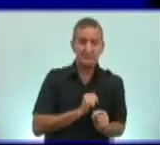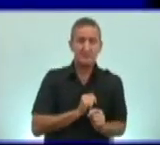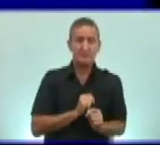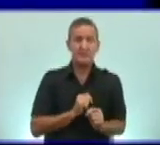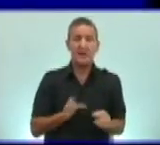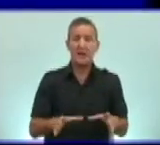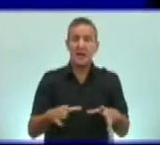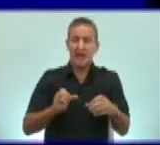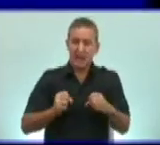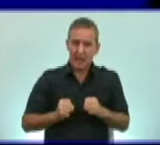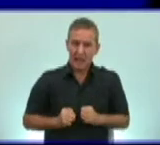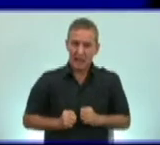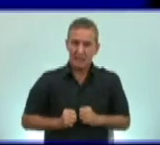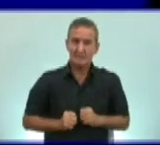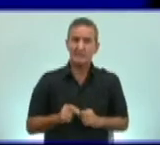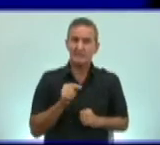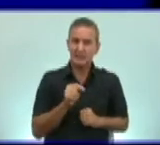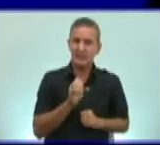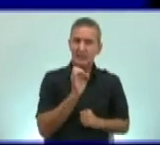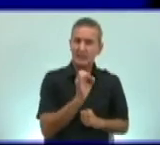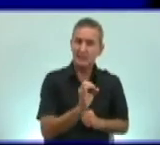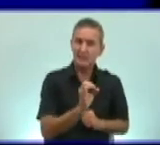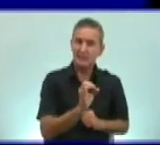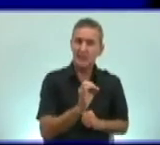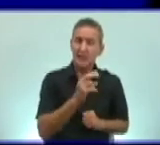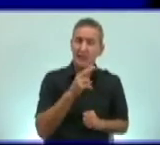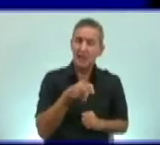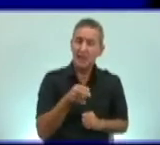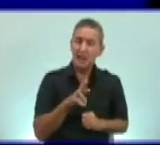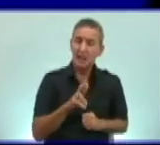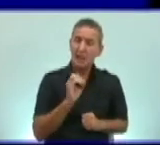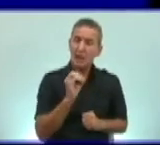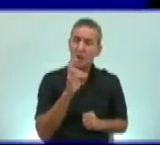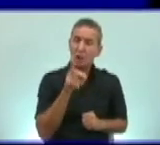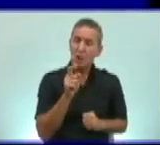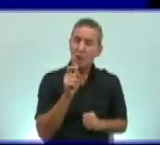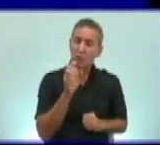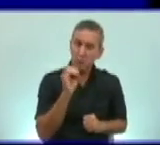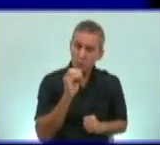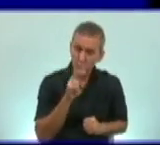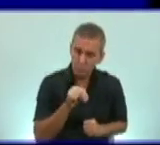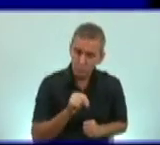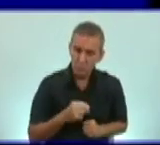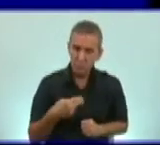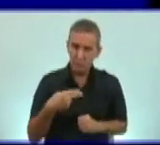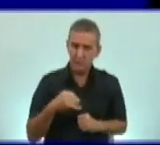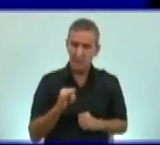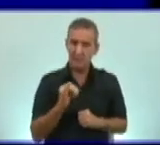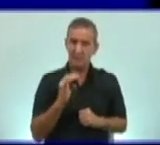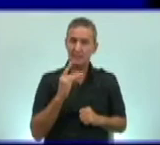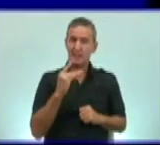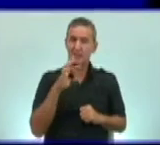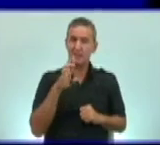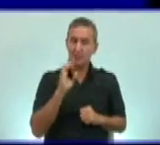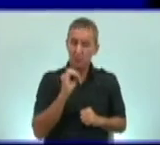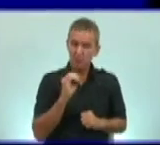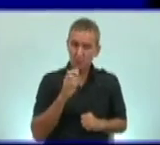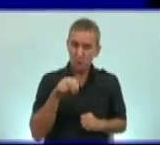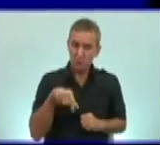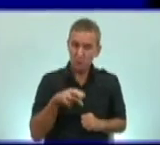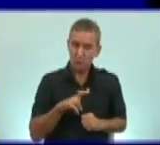aceptar este protón hidrógeno. Y finalmente tenemos lo siguiente: se ha formado el